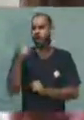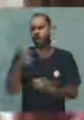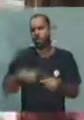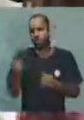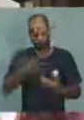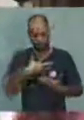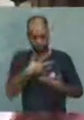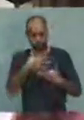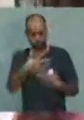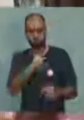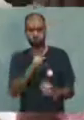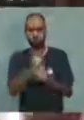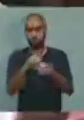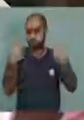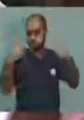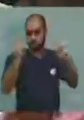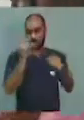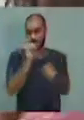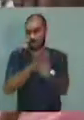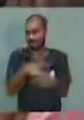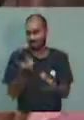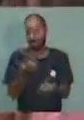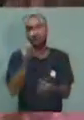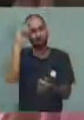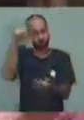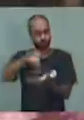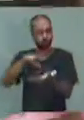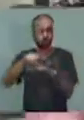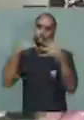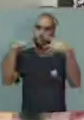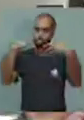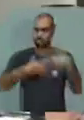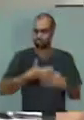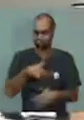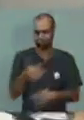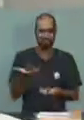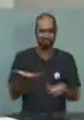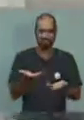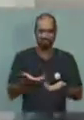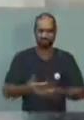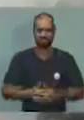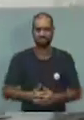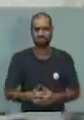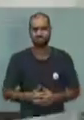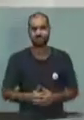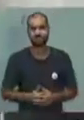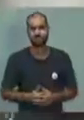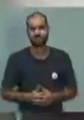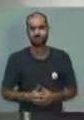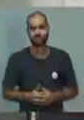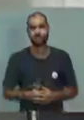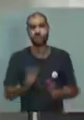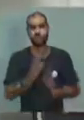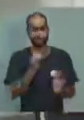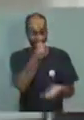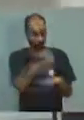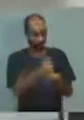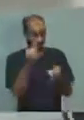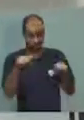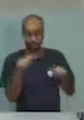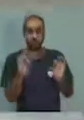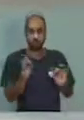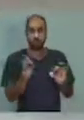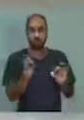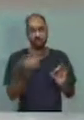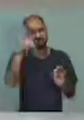profesional, darla precisamente en un centro tan importante como lo es el CIN? A ver, el CIN aplica para la parte de nuestro campo que es la